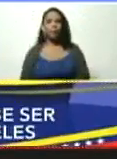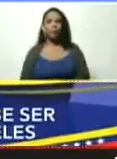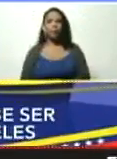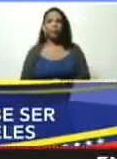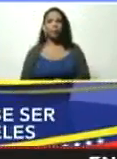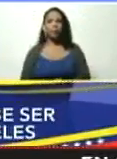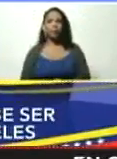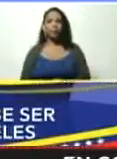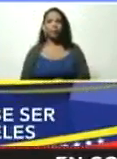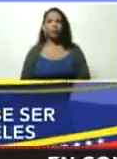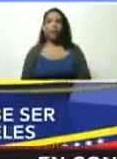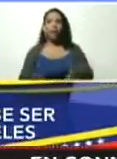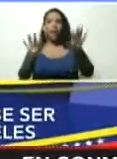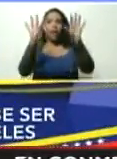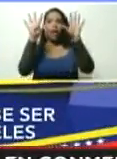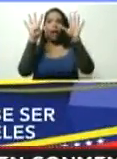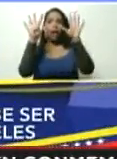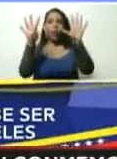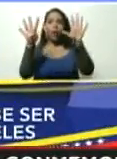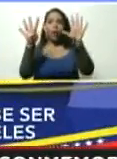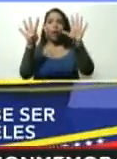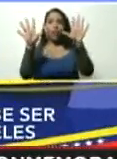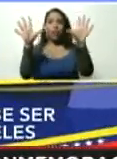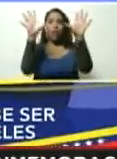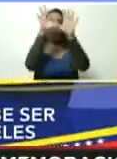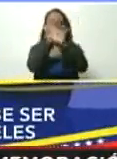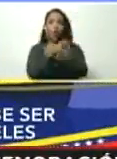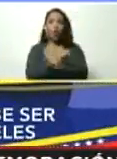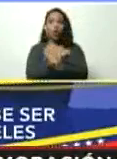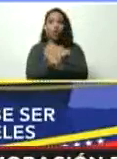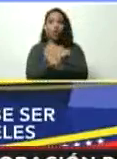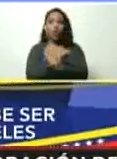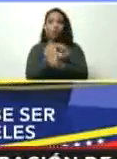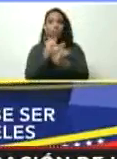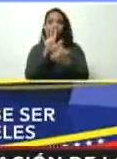Y a las 9 de la noche, ya en transmisión normal,